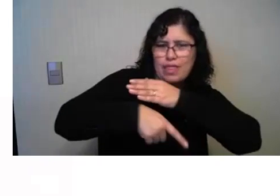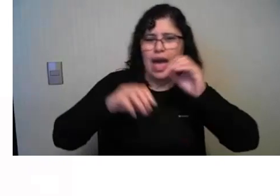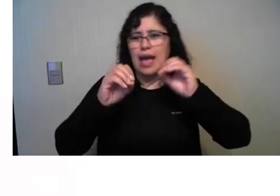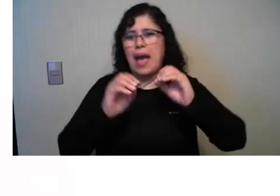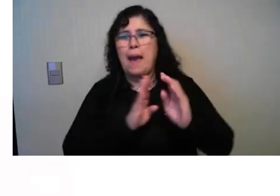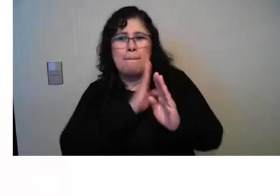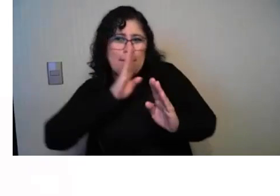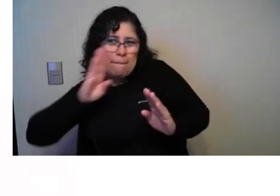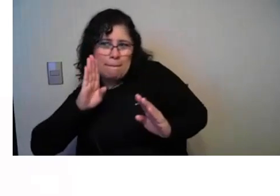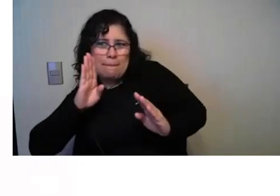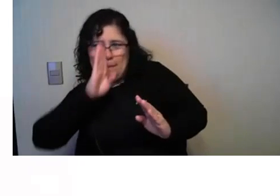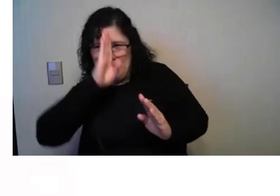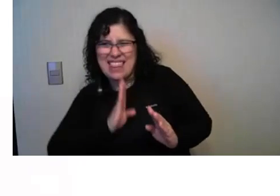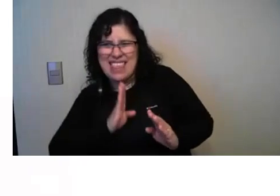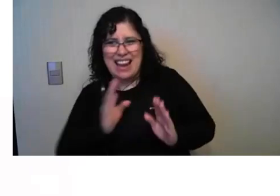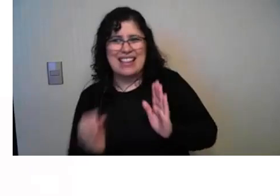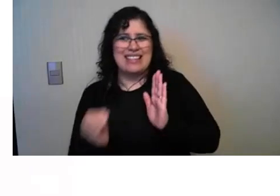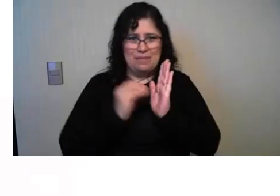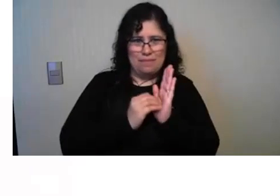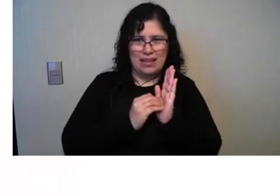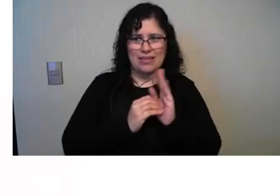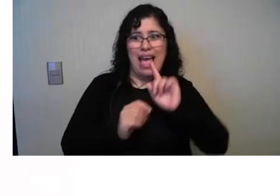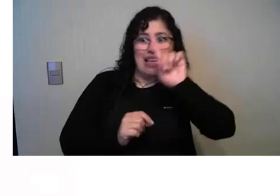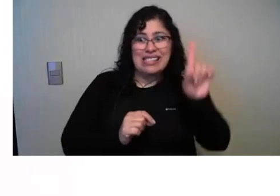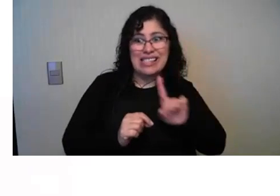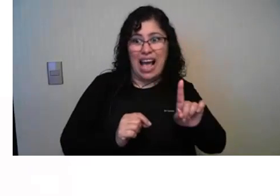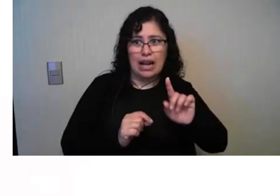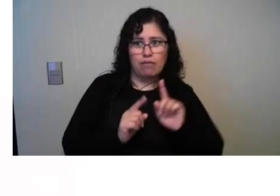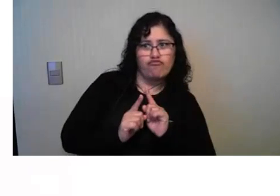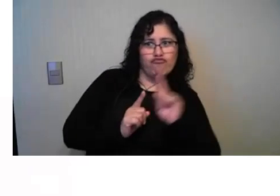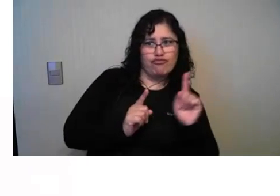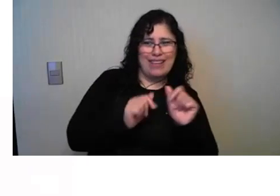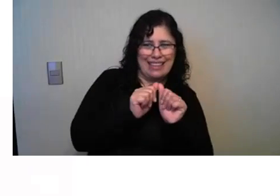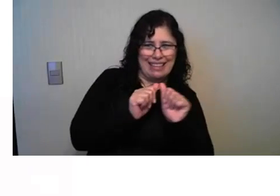sacras, ¿ya? Están más protegidas las cervicales,